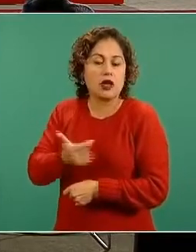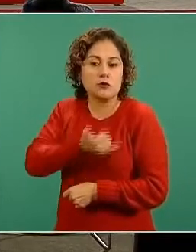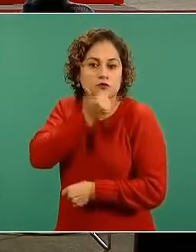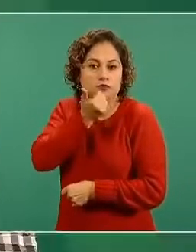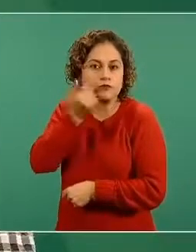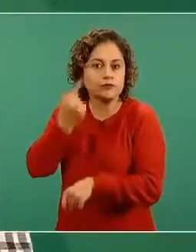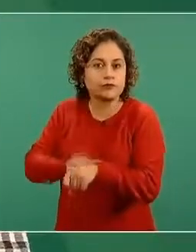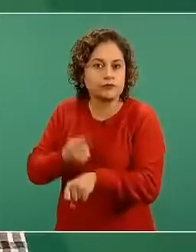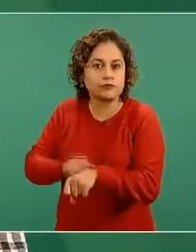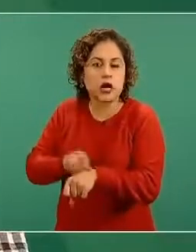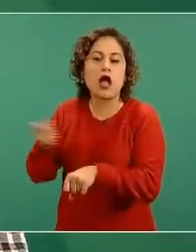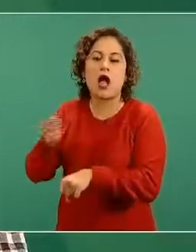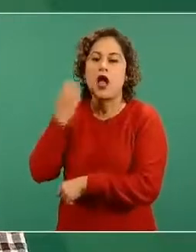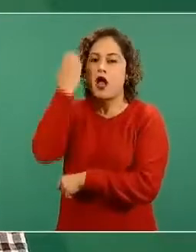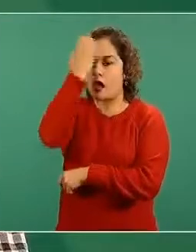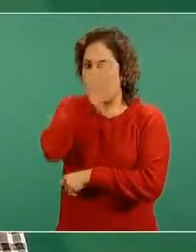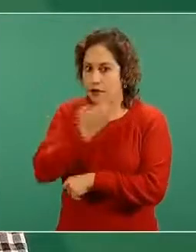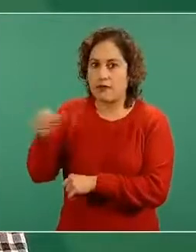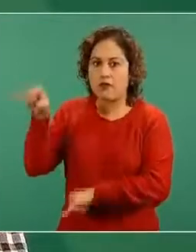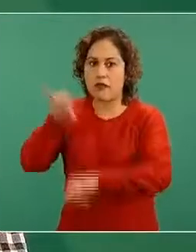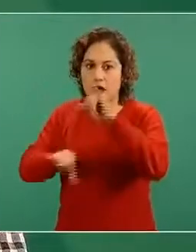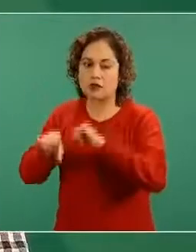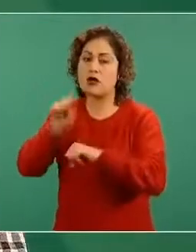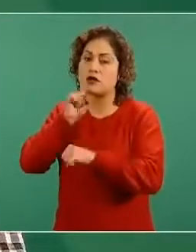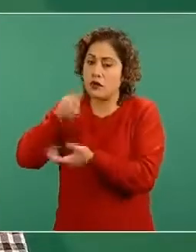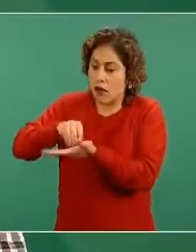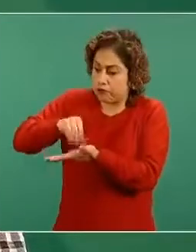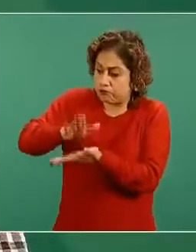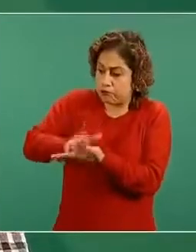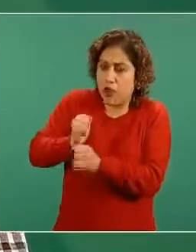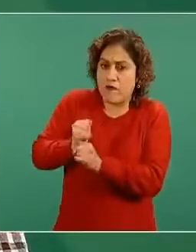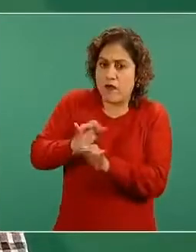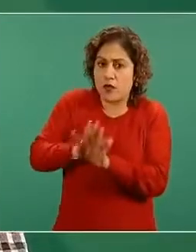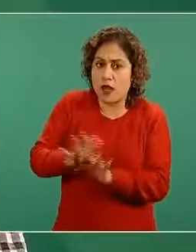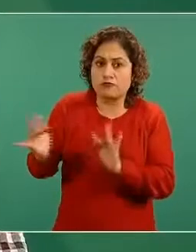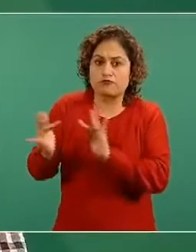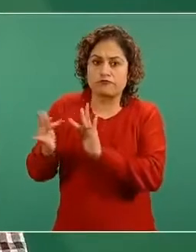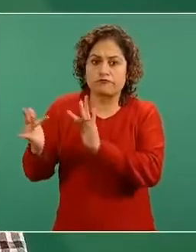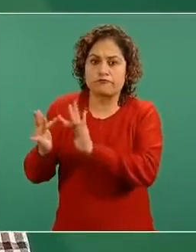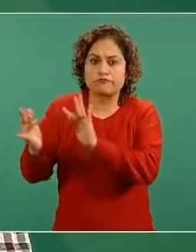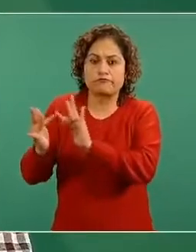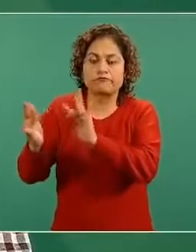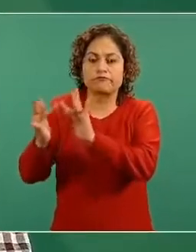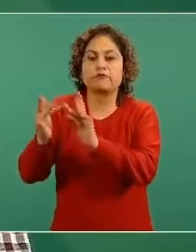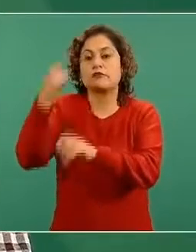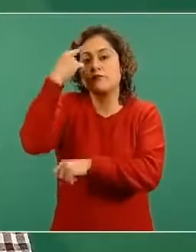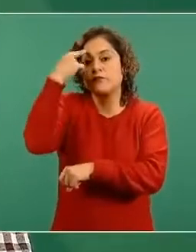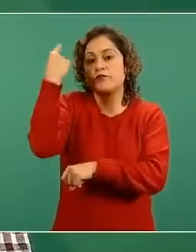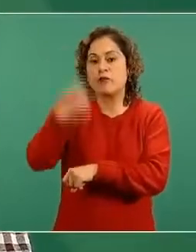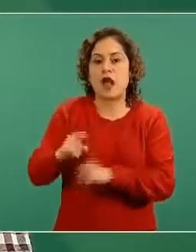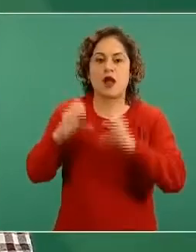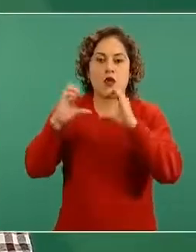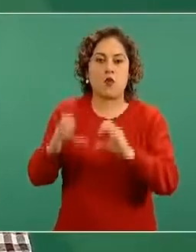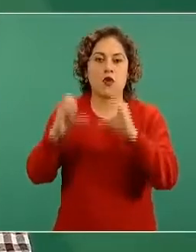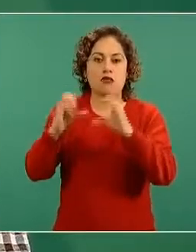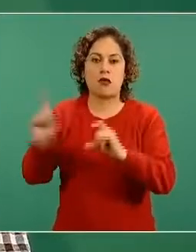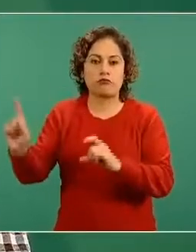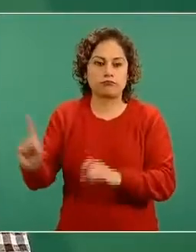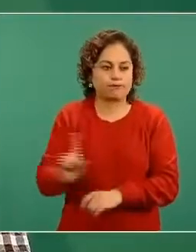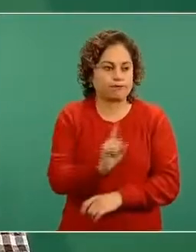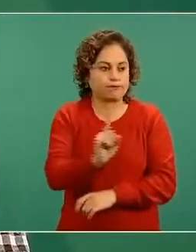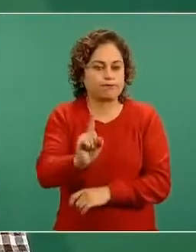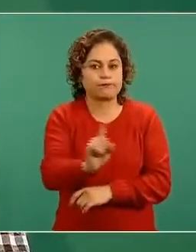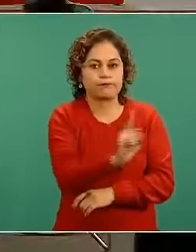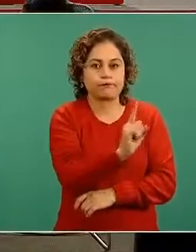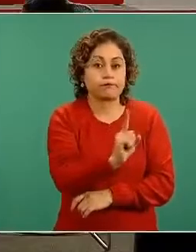que puedan tener comunicación en caso de que sea necesario a través del sistema de las estaciones migratorias y el trabajo que hace el